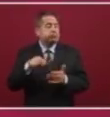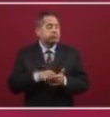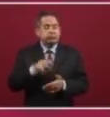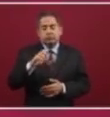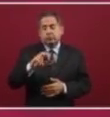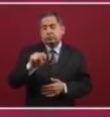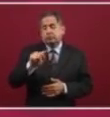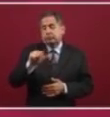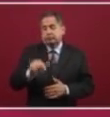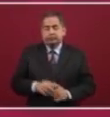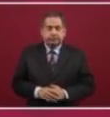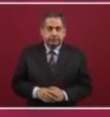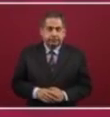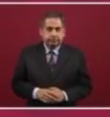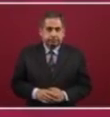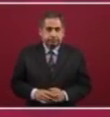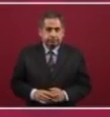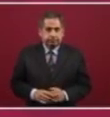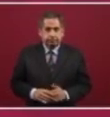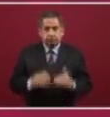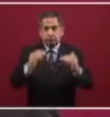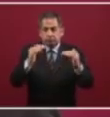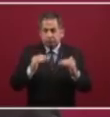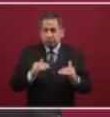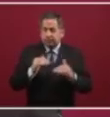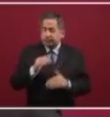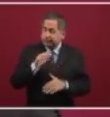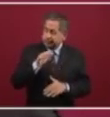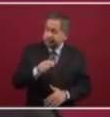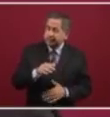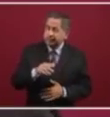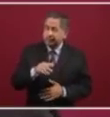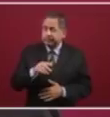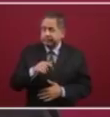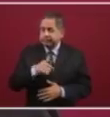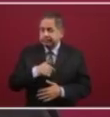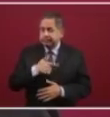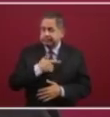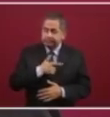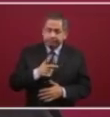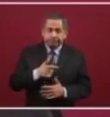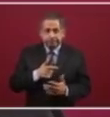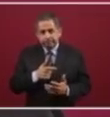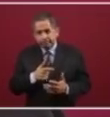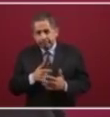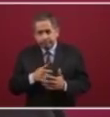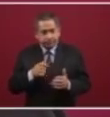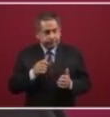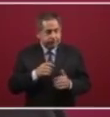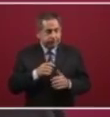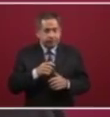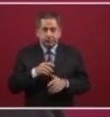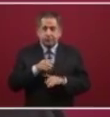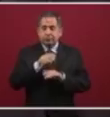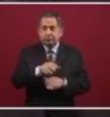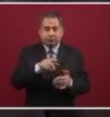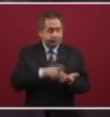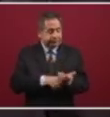Lo otro, mire, por lo general no me gusta meterme con los muertos,